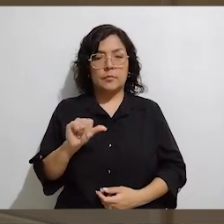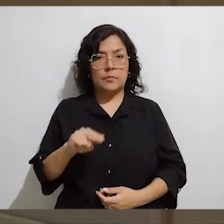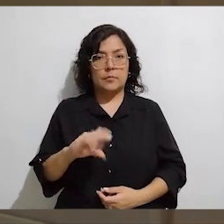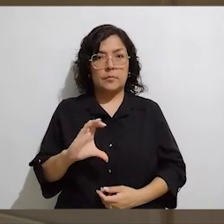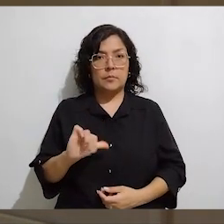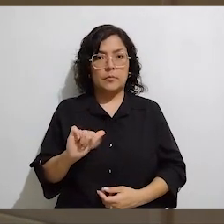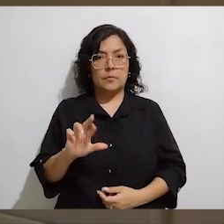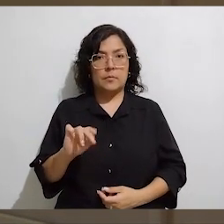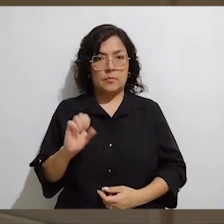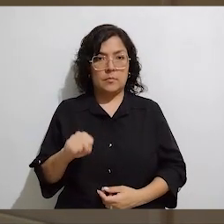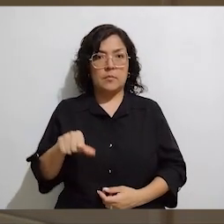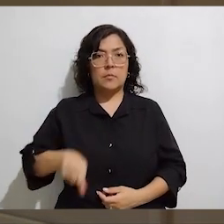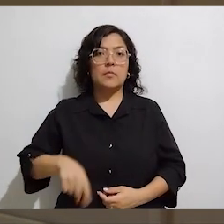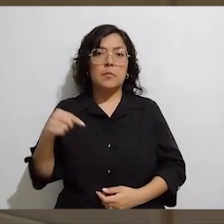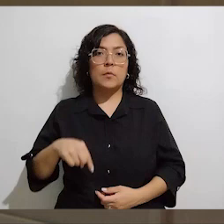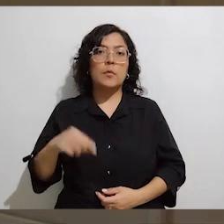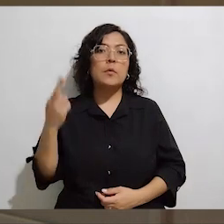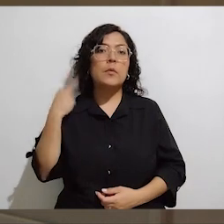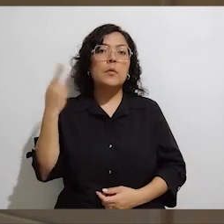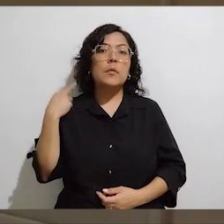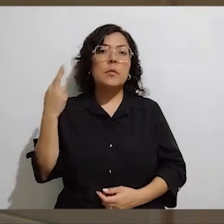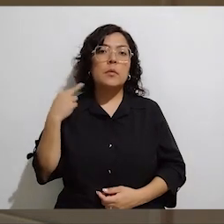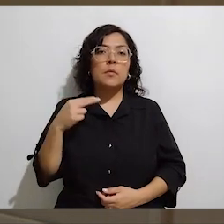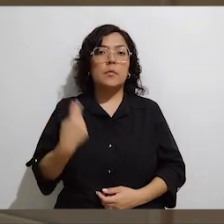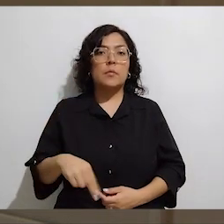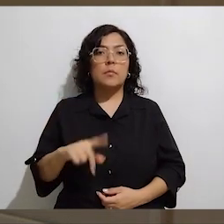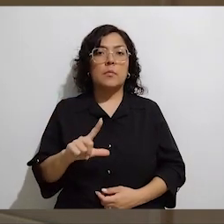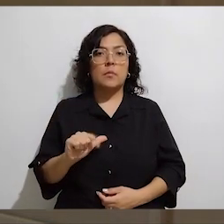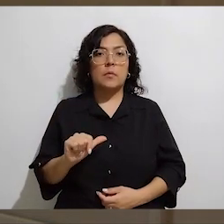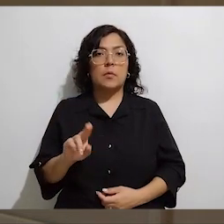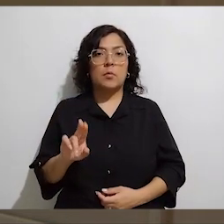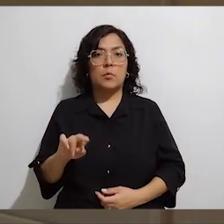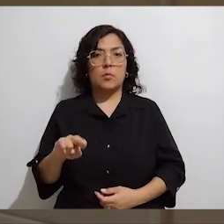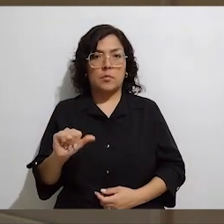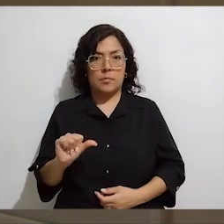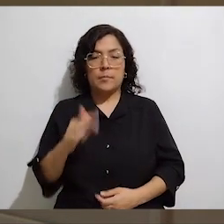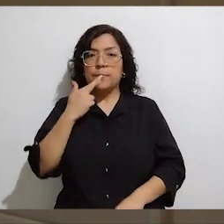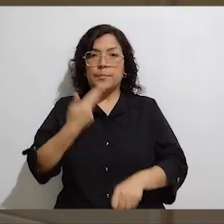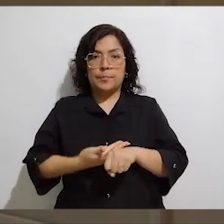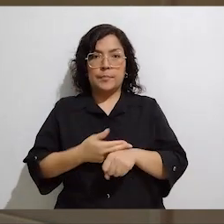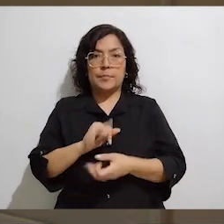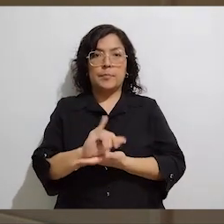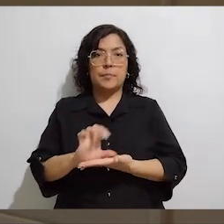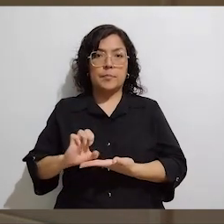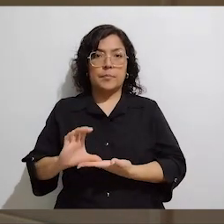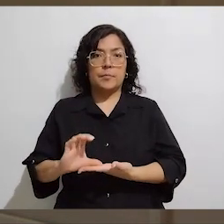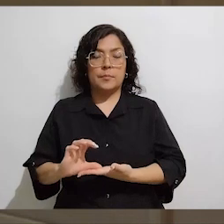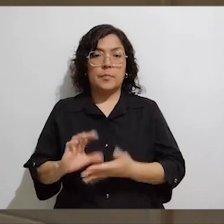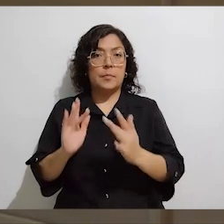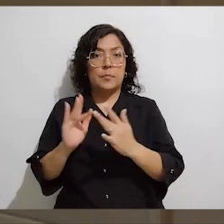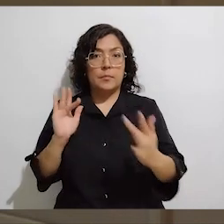Ruiz. Estamos en el programa La Urna, programa del Instituto Electoral de Coahuila. No se vayan, en unos segundos